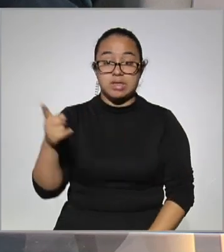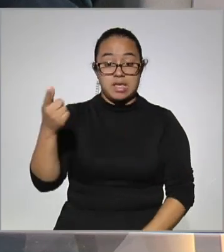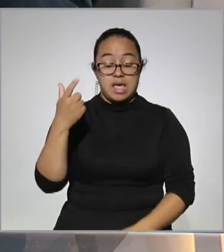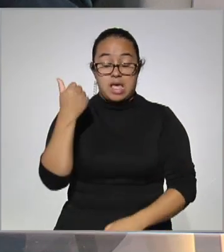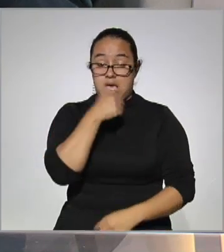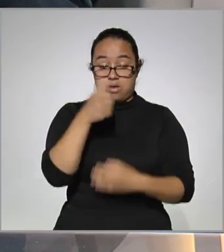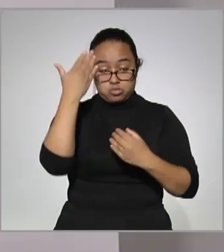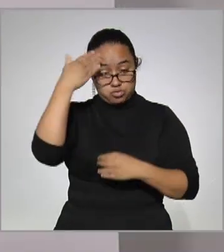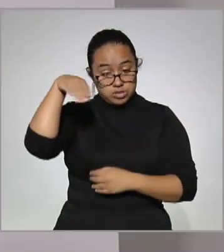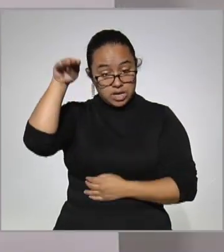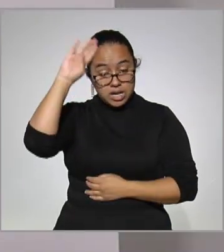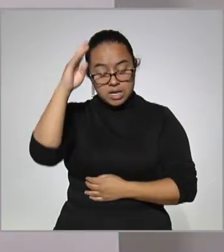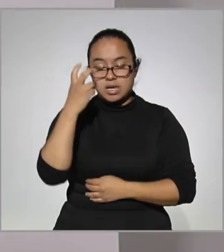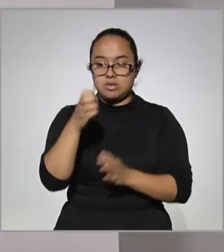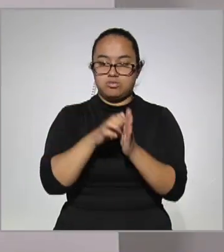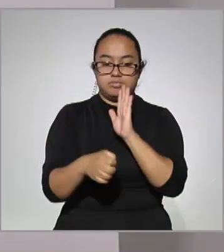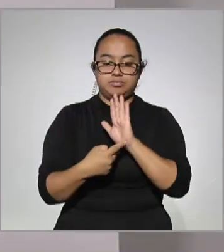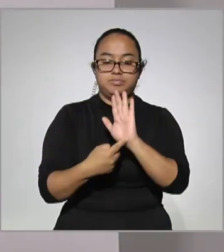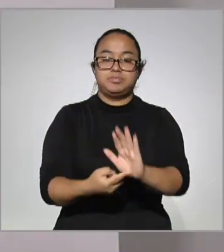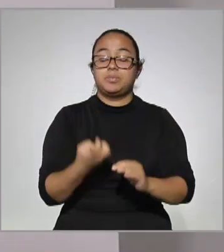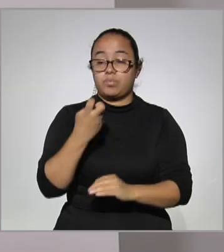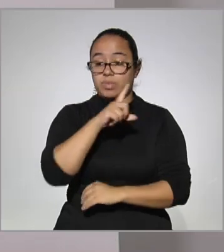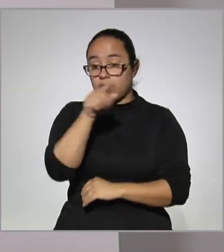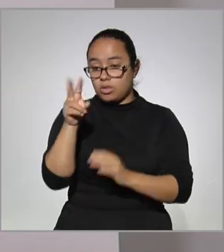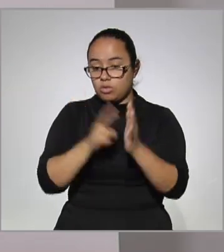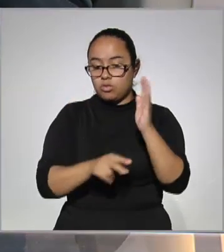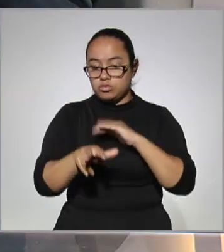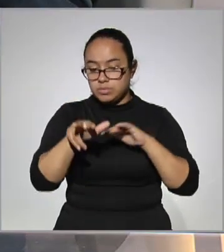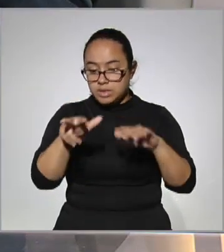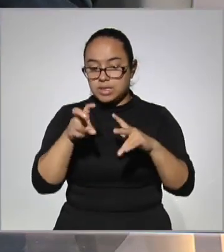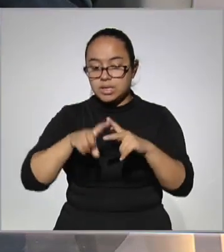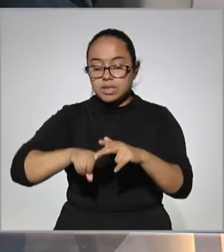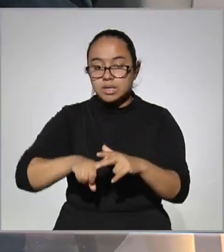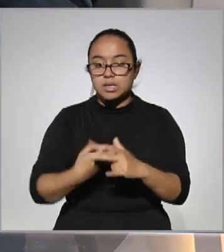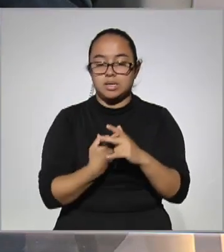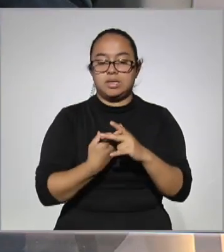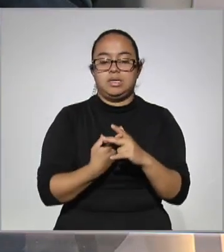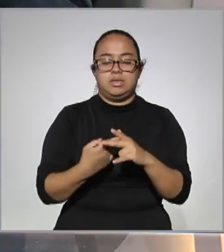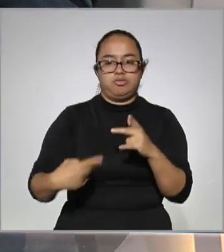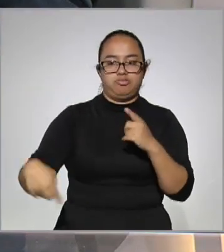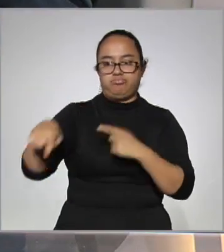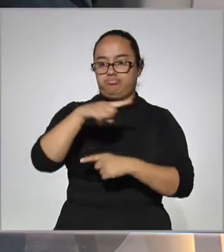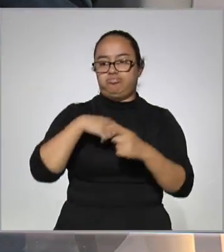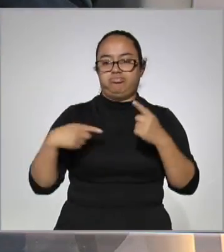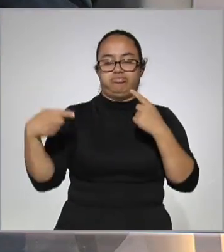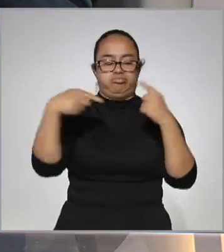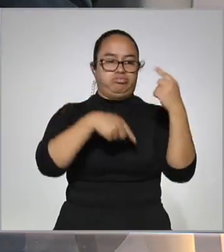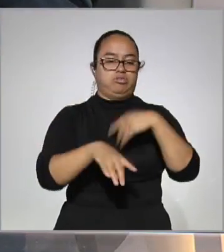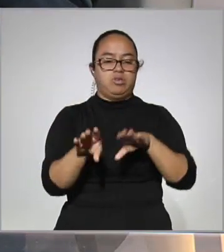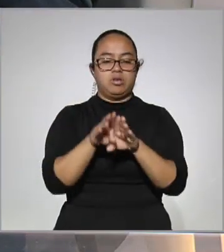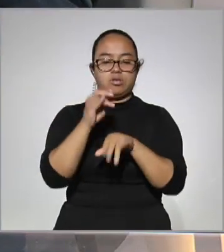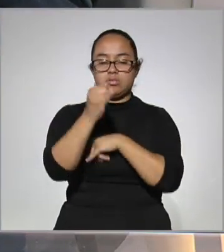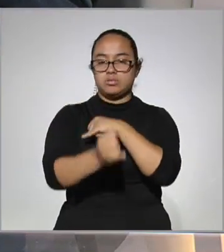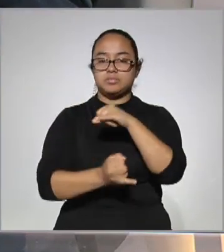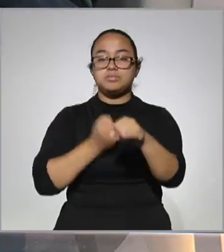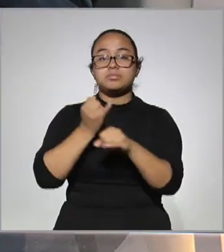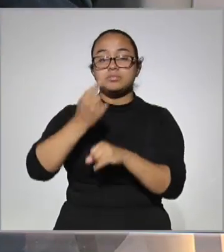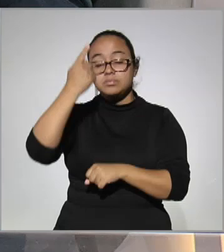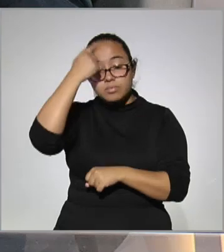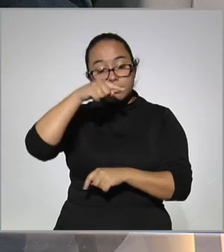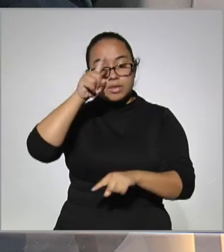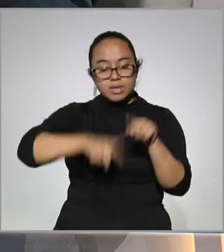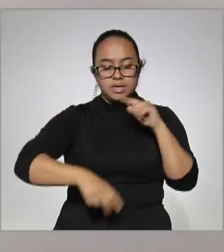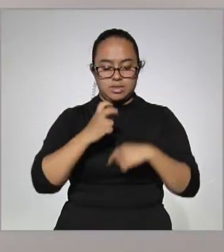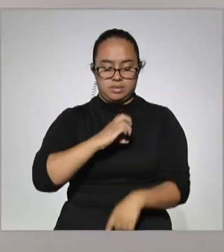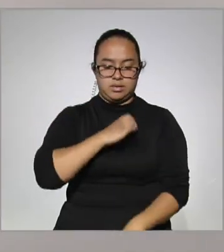el ejemplo y de ahí nace, en 2018 inicia esta cruzada internacional para la erradicación